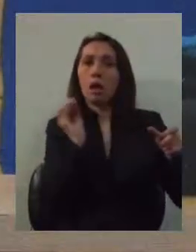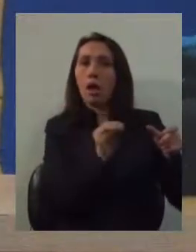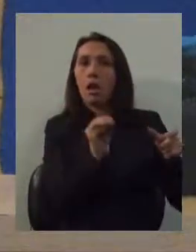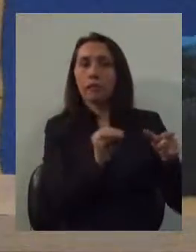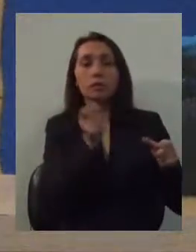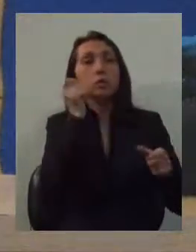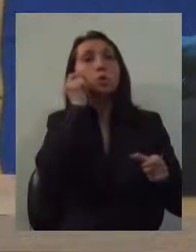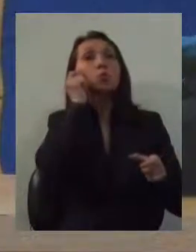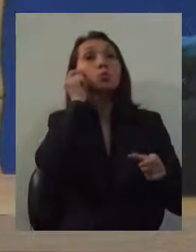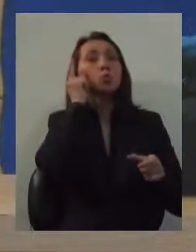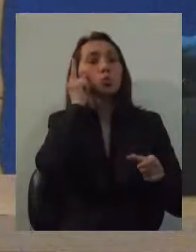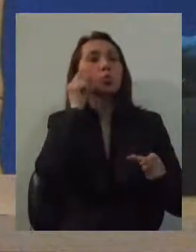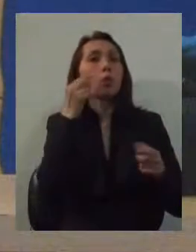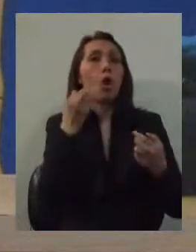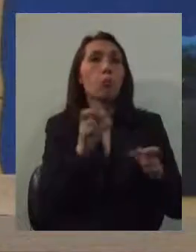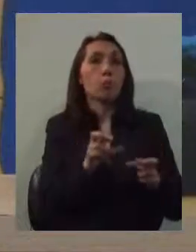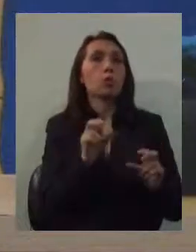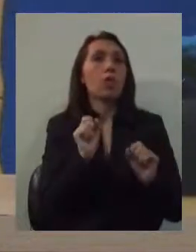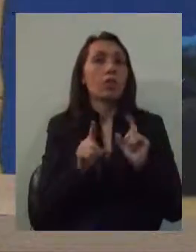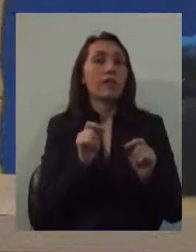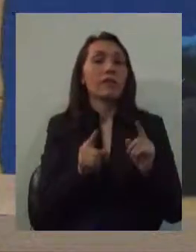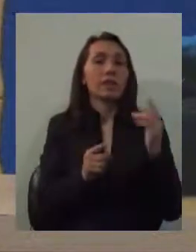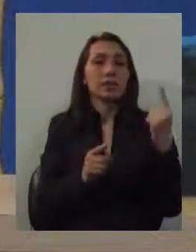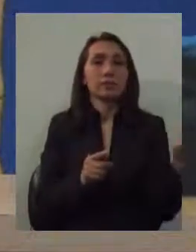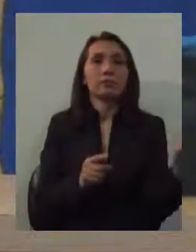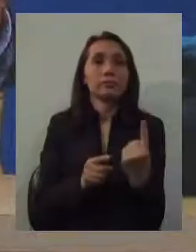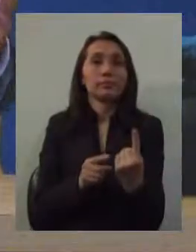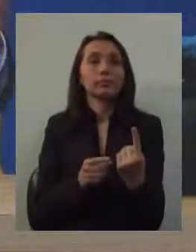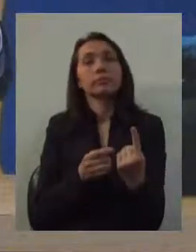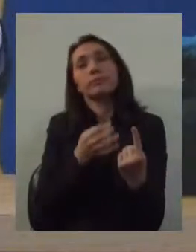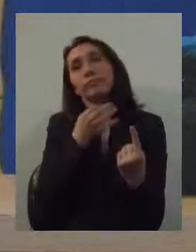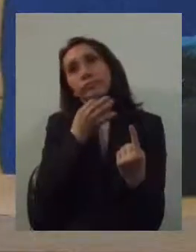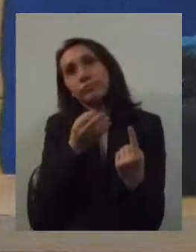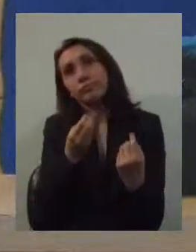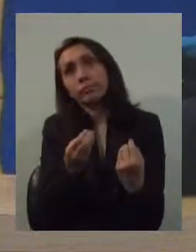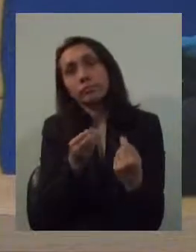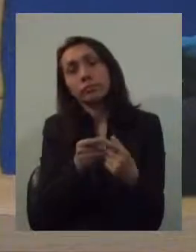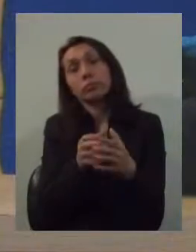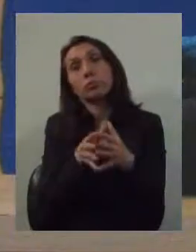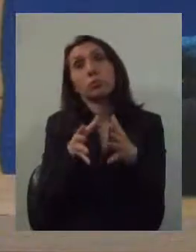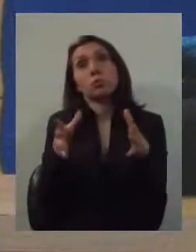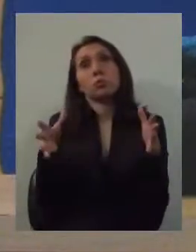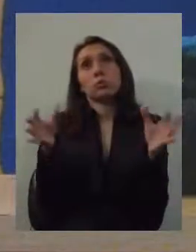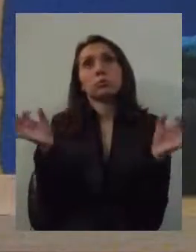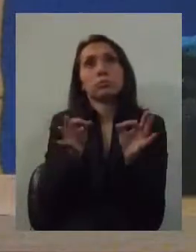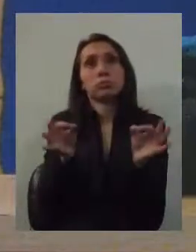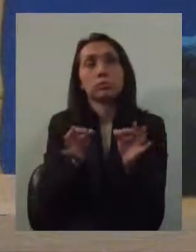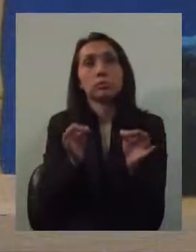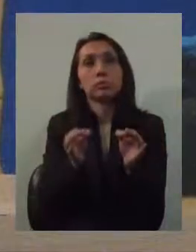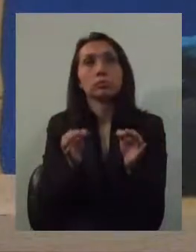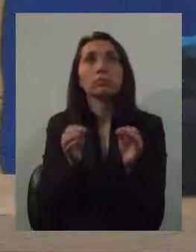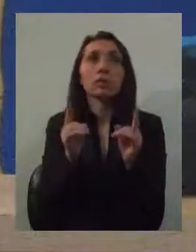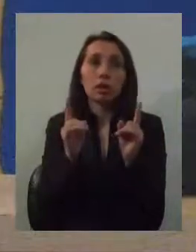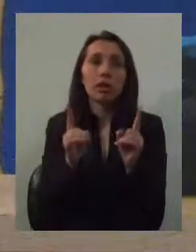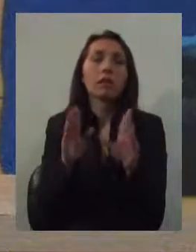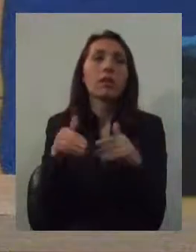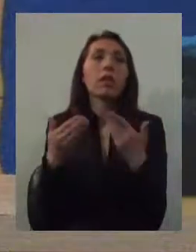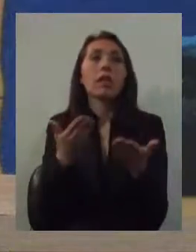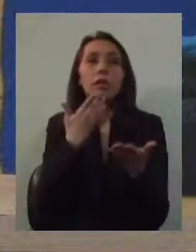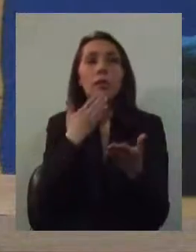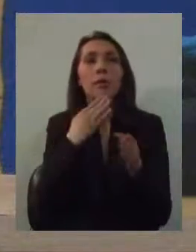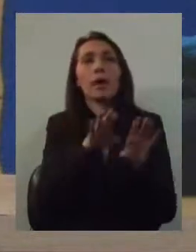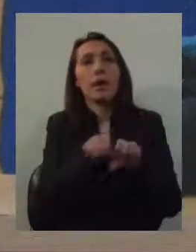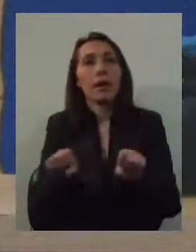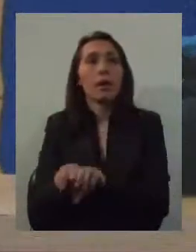tenido oportunidad de defensa en juicio. Lo que pasa es que, claro, la expresión es muy amplia muchas veces. Tenemos que generar también